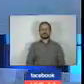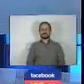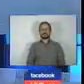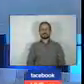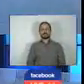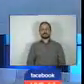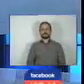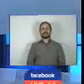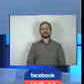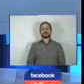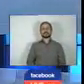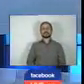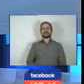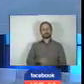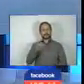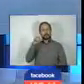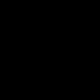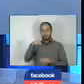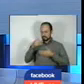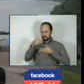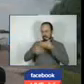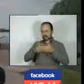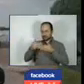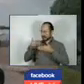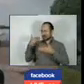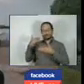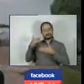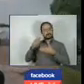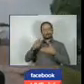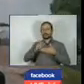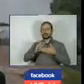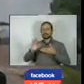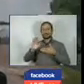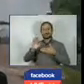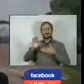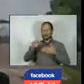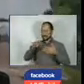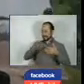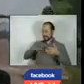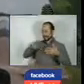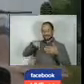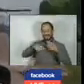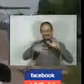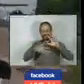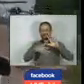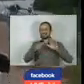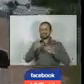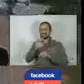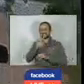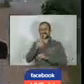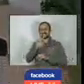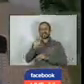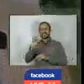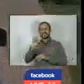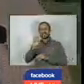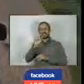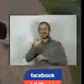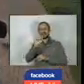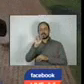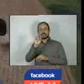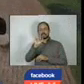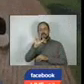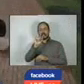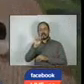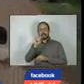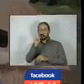En una operación sin precedentes, la mayor de este tipo en la región, más de 200 toneladas de droga incautadas